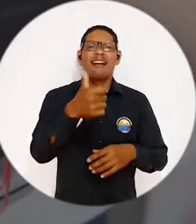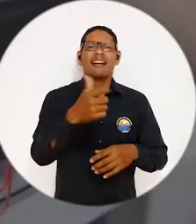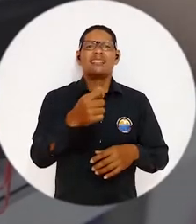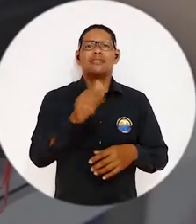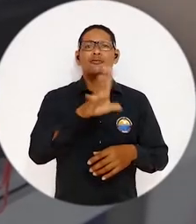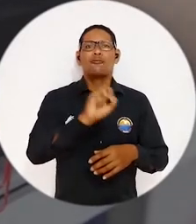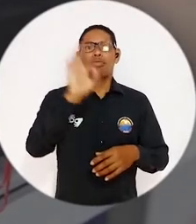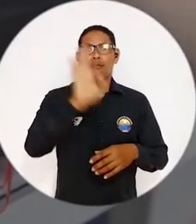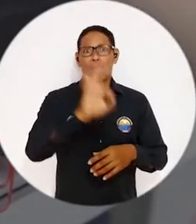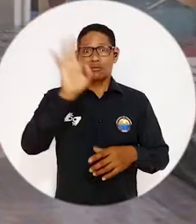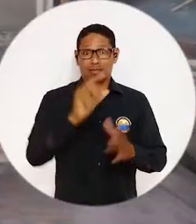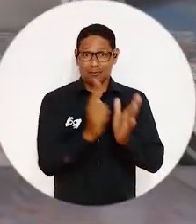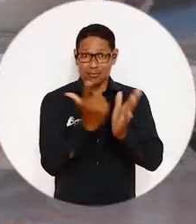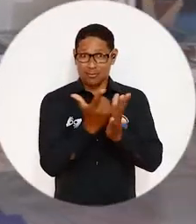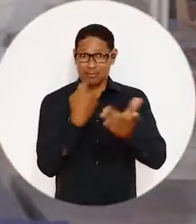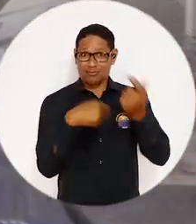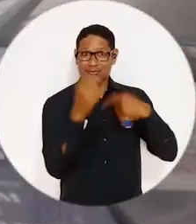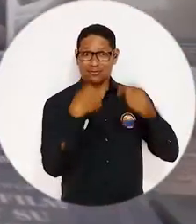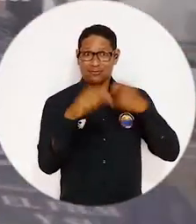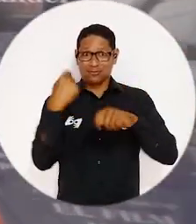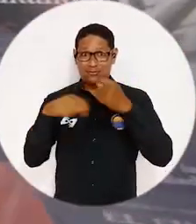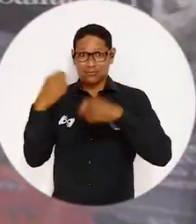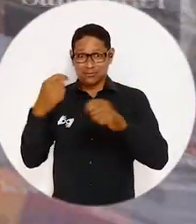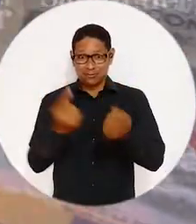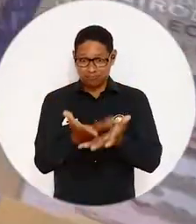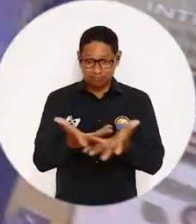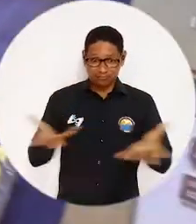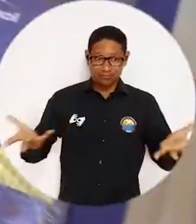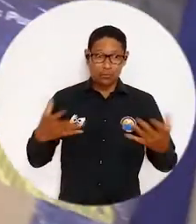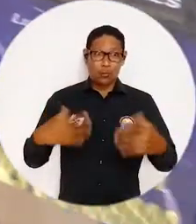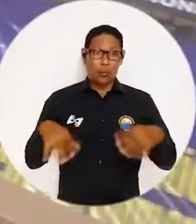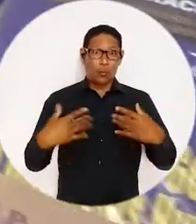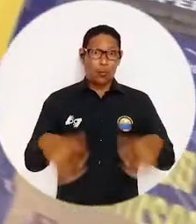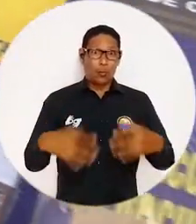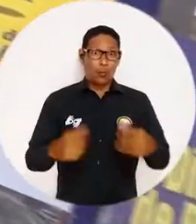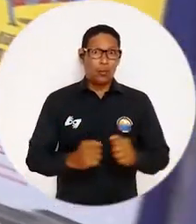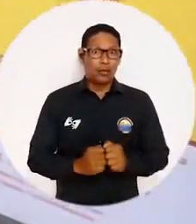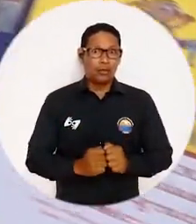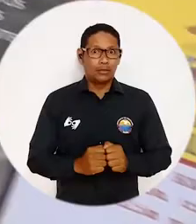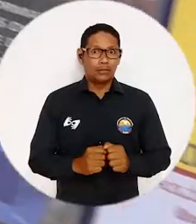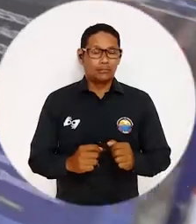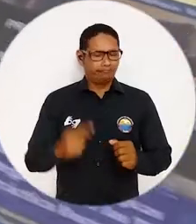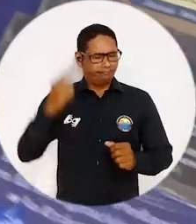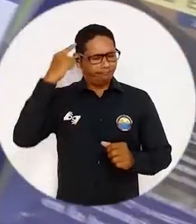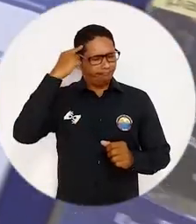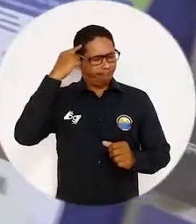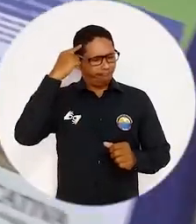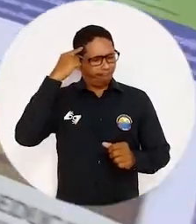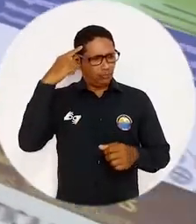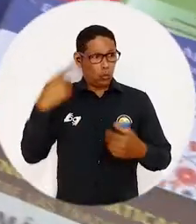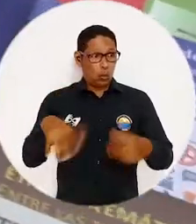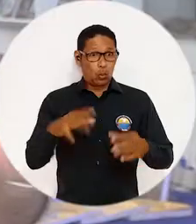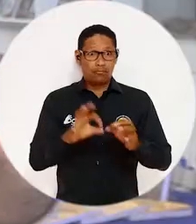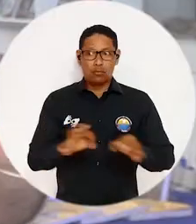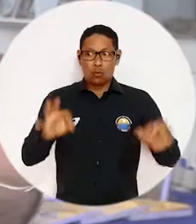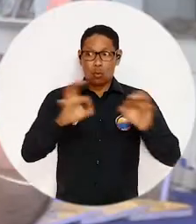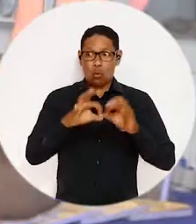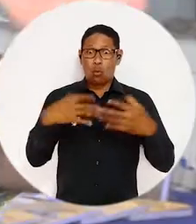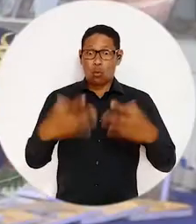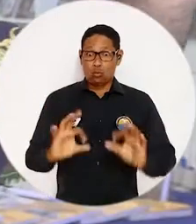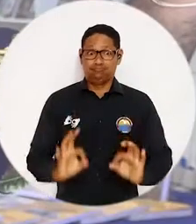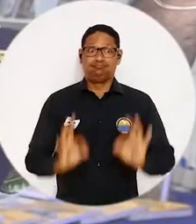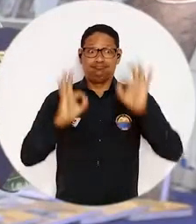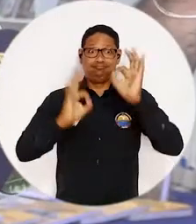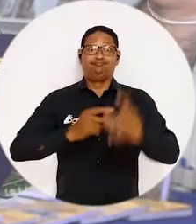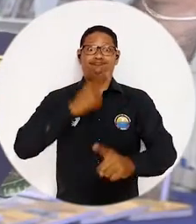por entendido que estuvimos casi que en el 50% de lo que se exhibió y lo que se comercializó. Eso nos muestra que